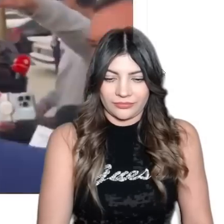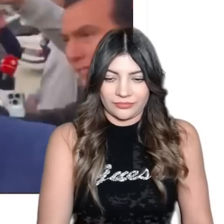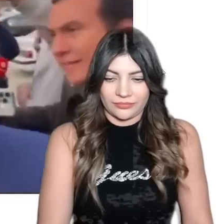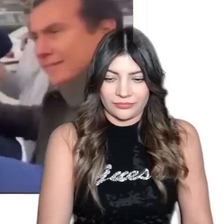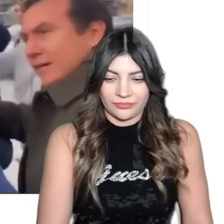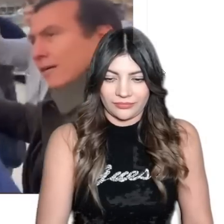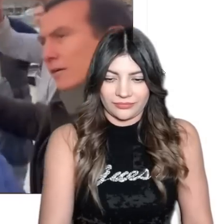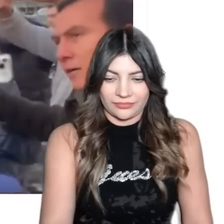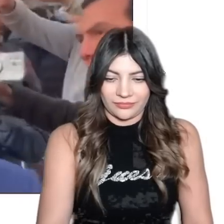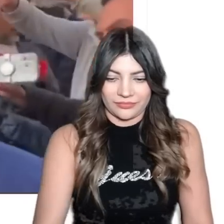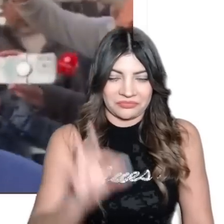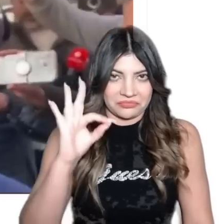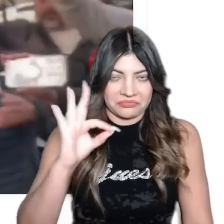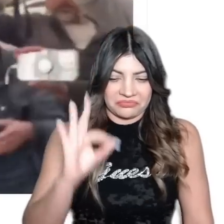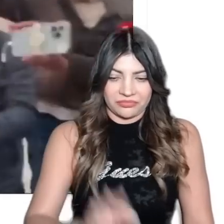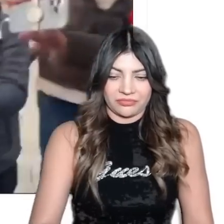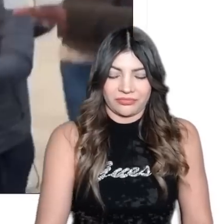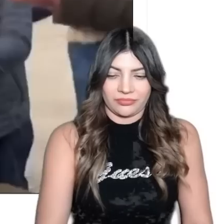defensa.